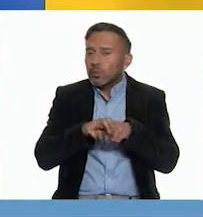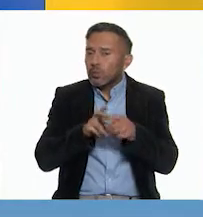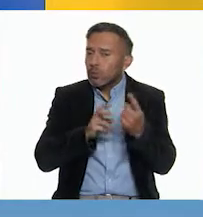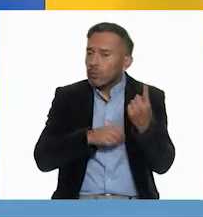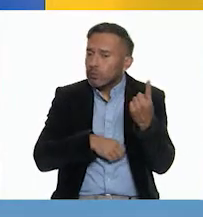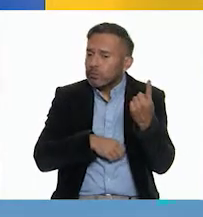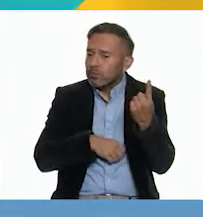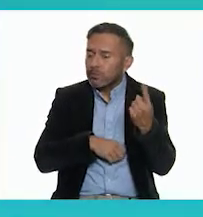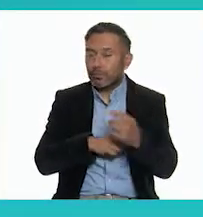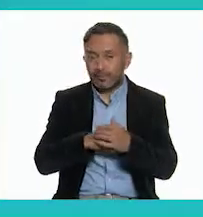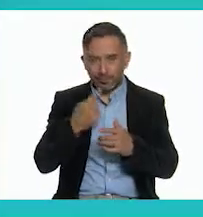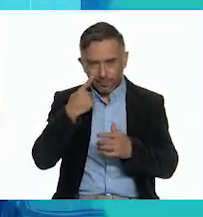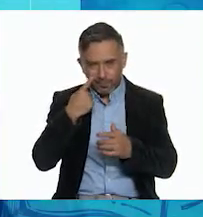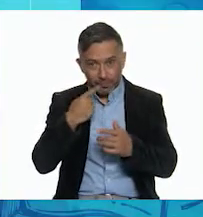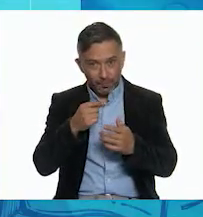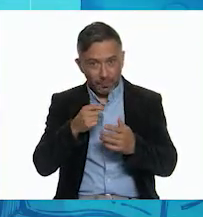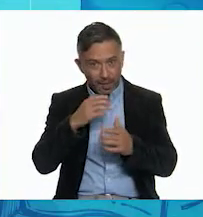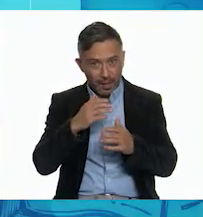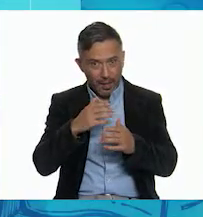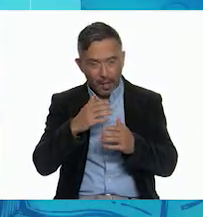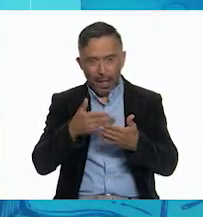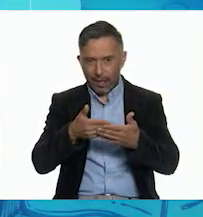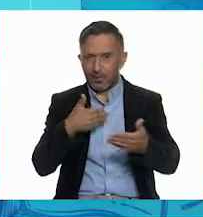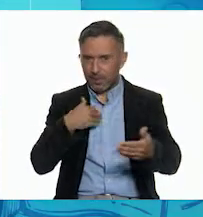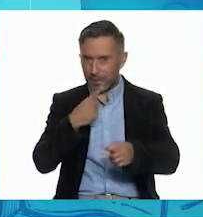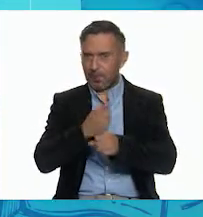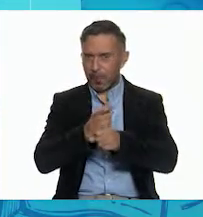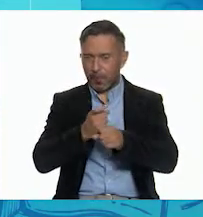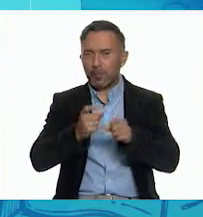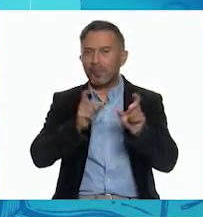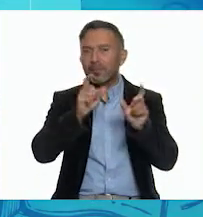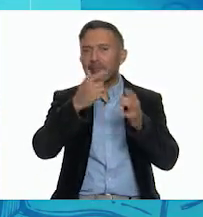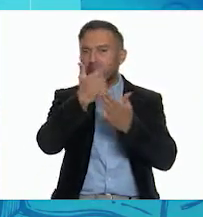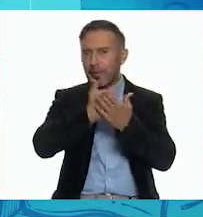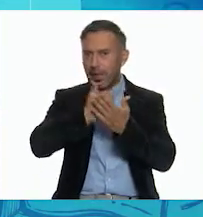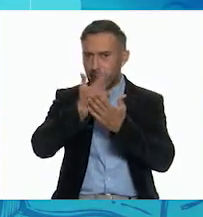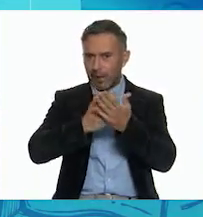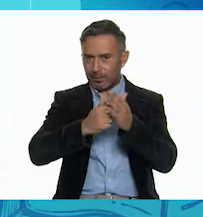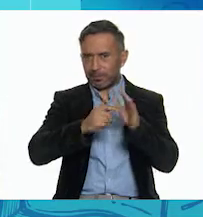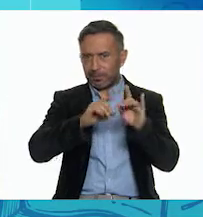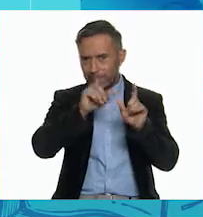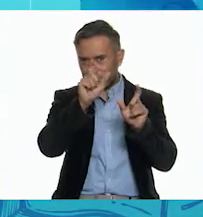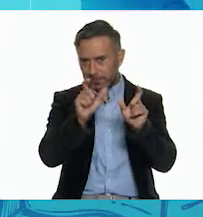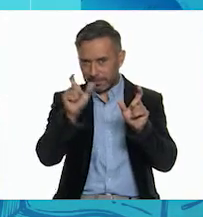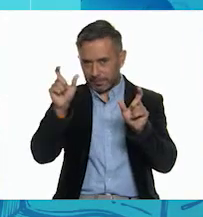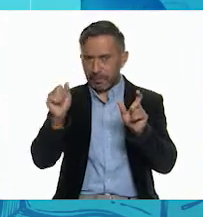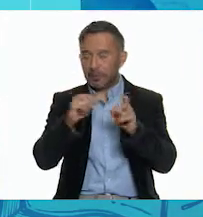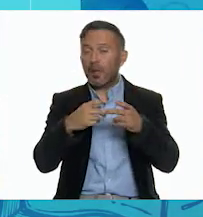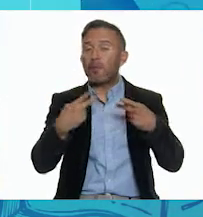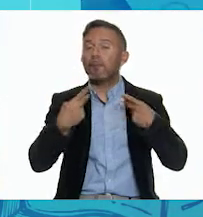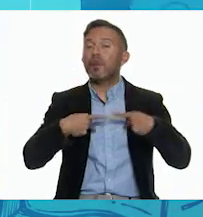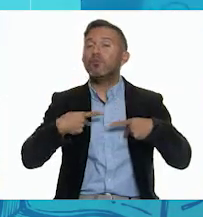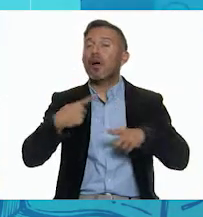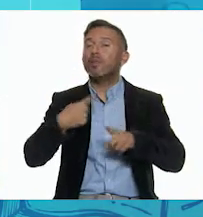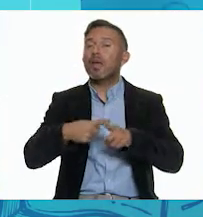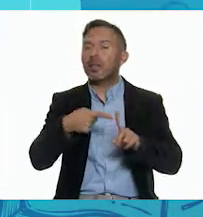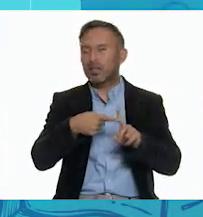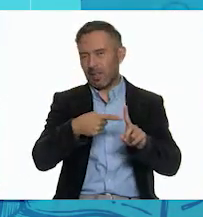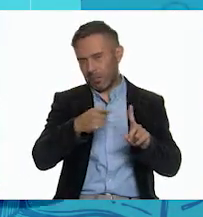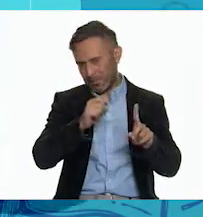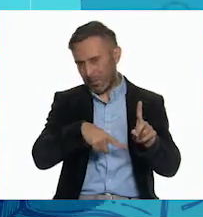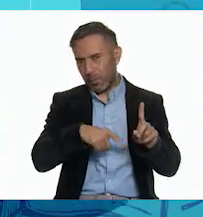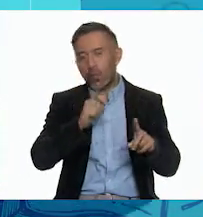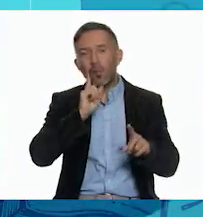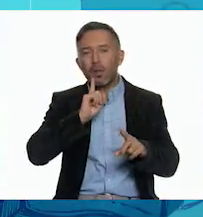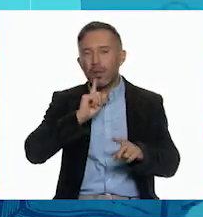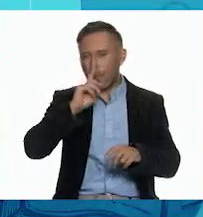tabla. Ajá. Sí. En personaje anotamos la peor señora del mundo. Lo